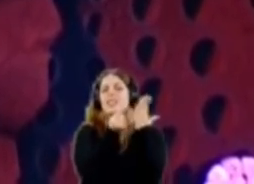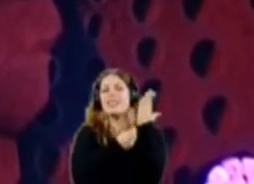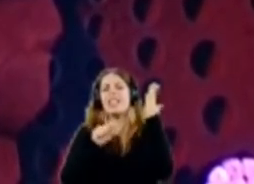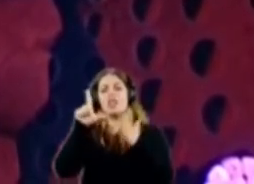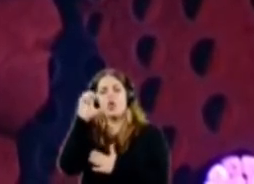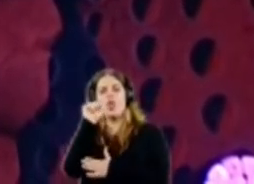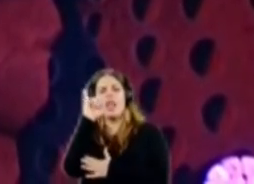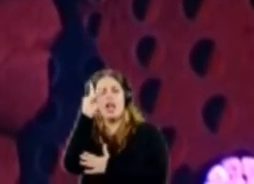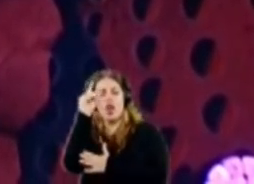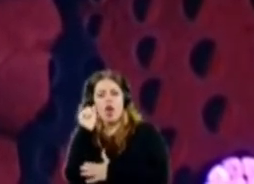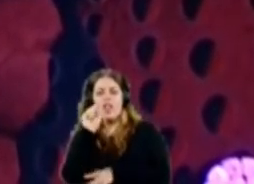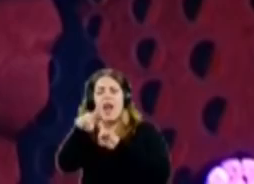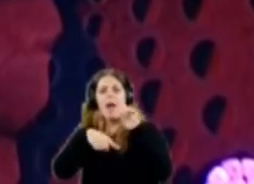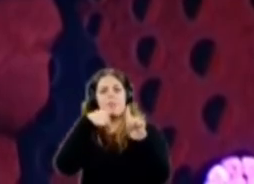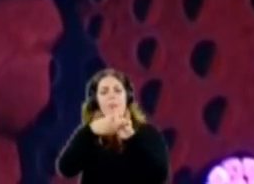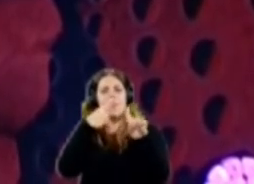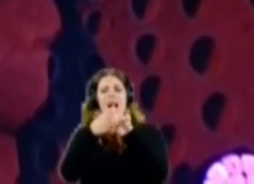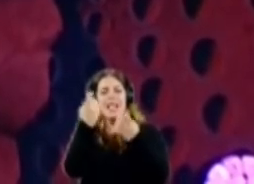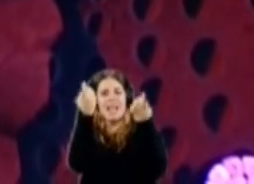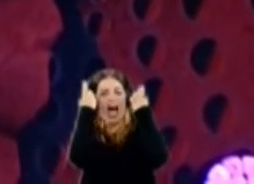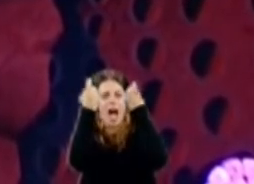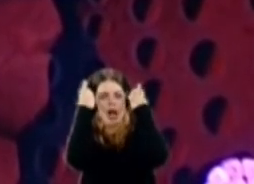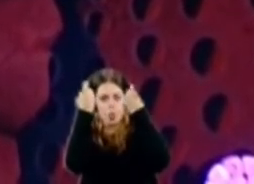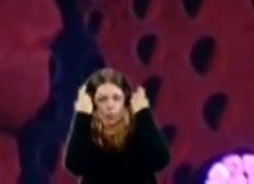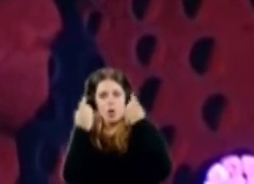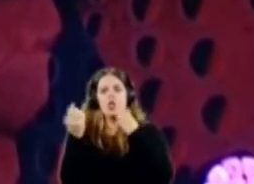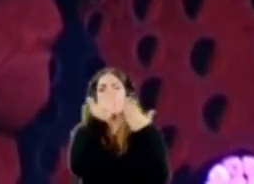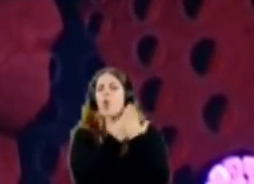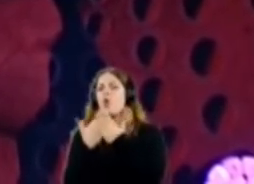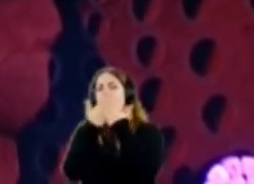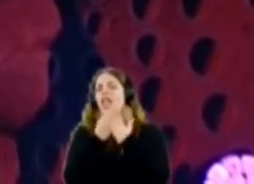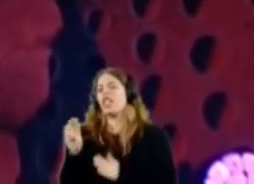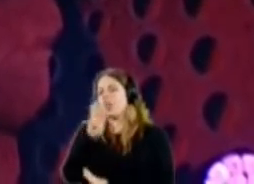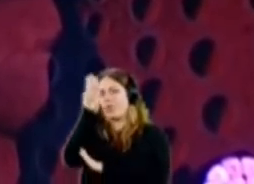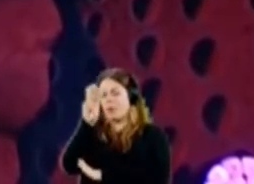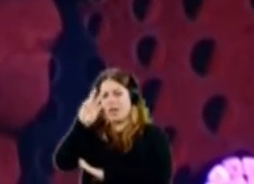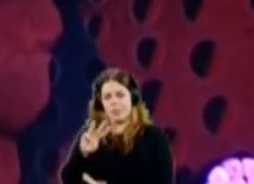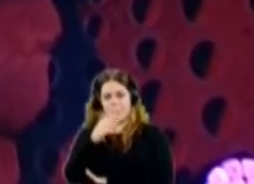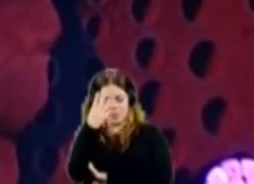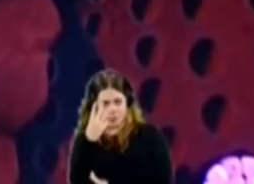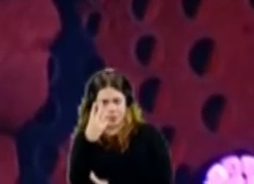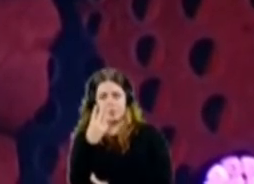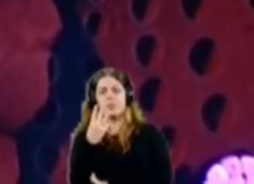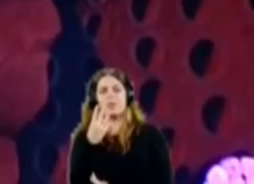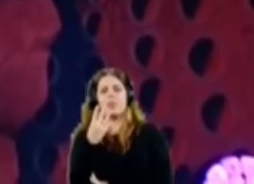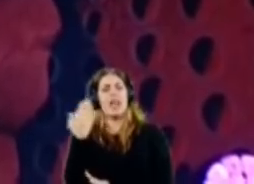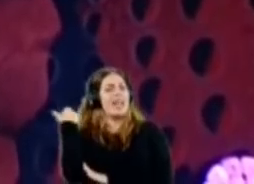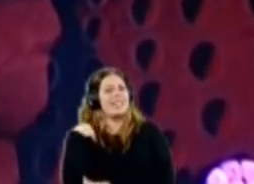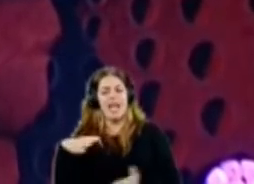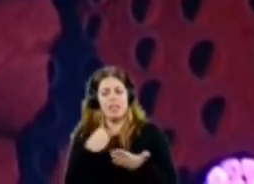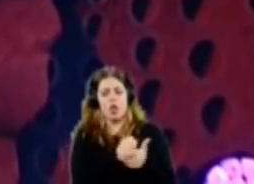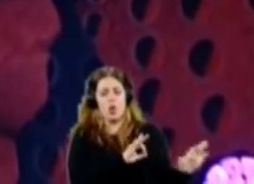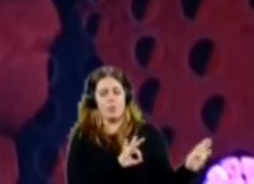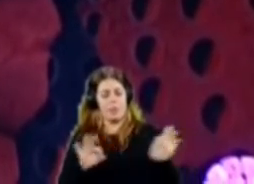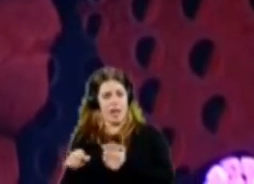tercero de primaria de un colegio, el CEIP Lajares. Ellos están ya preparando en este escenario porque tienen, yo les recuerdo, estos maquillajes